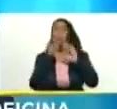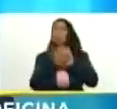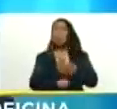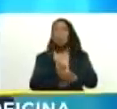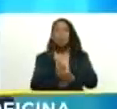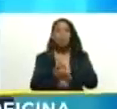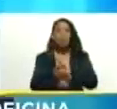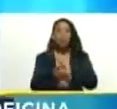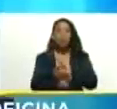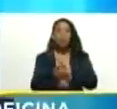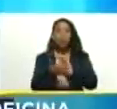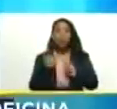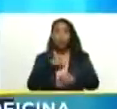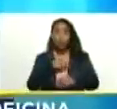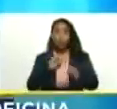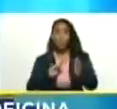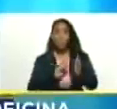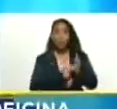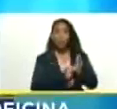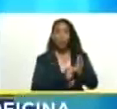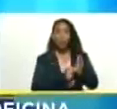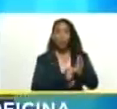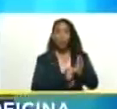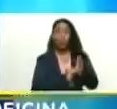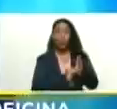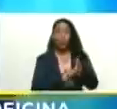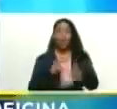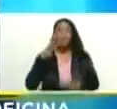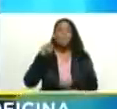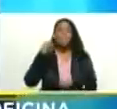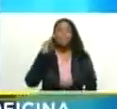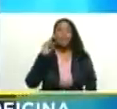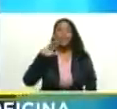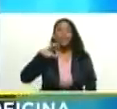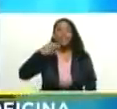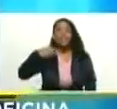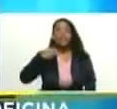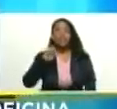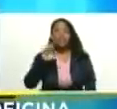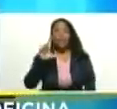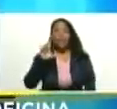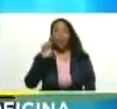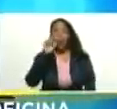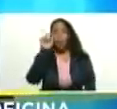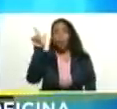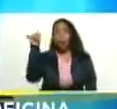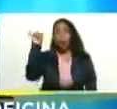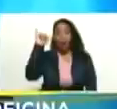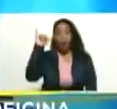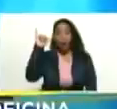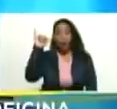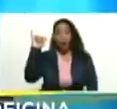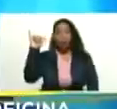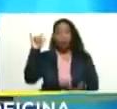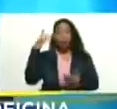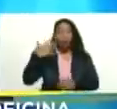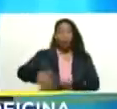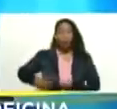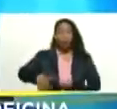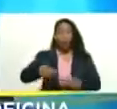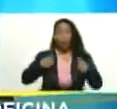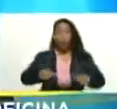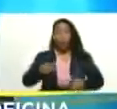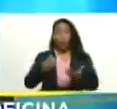que establecimos con Michelle Bachelet cuando era alta comisionado de los Derechos Humanos de la Organización de